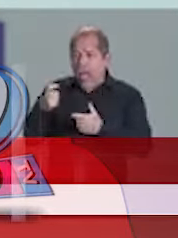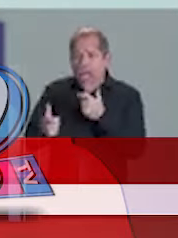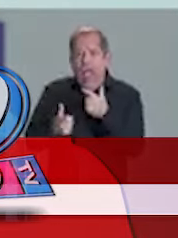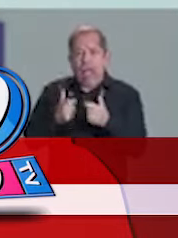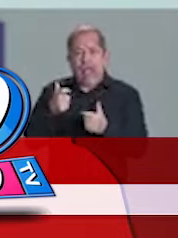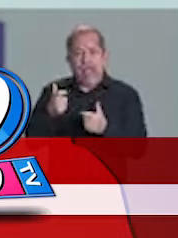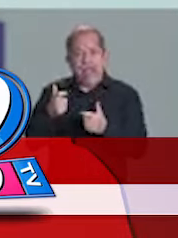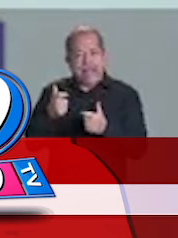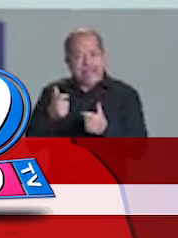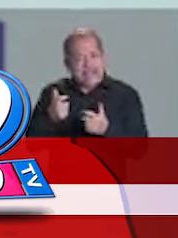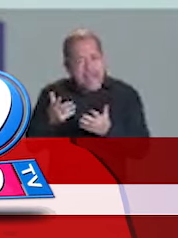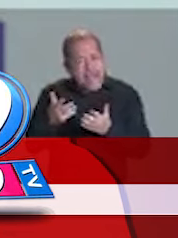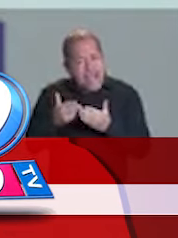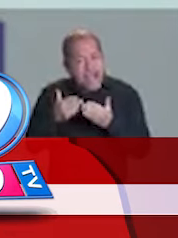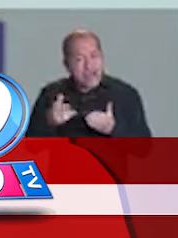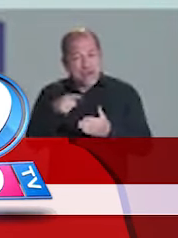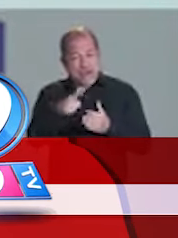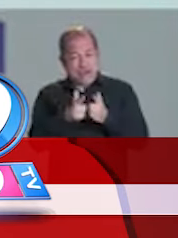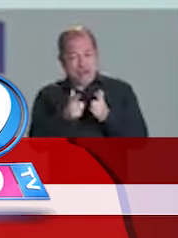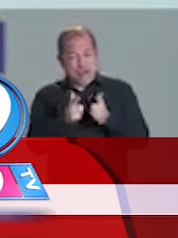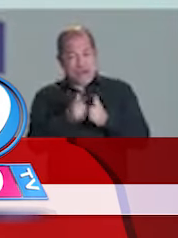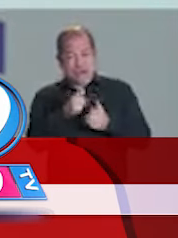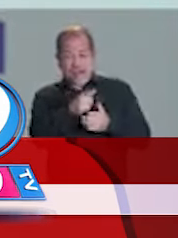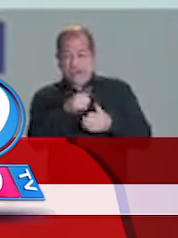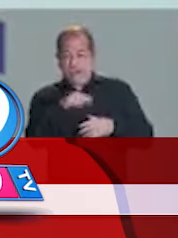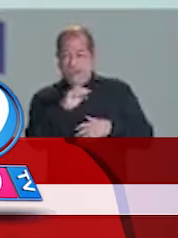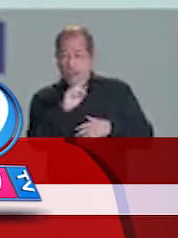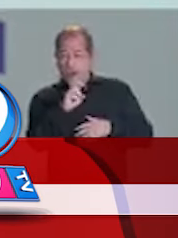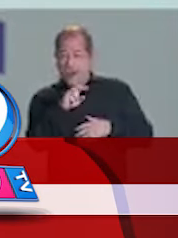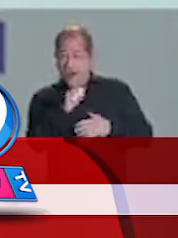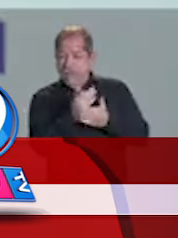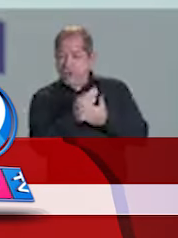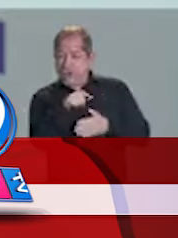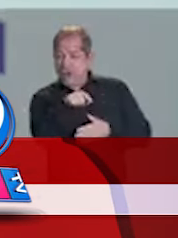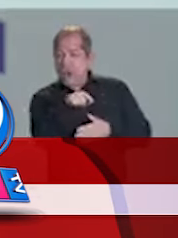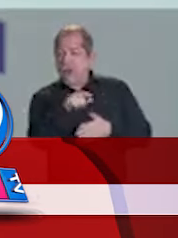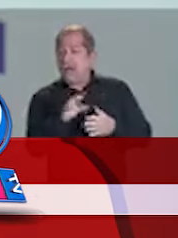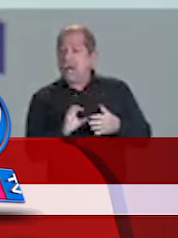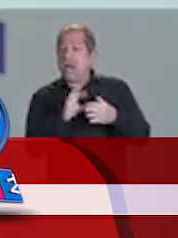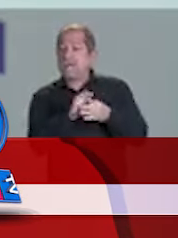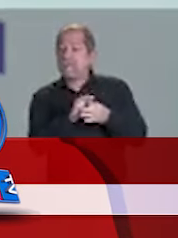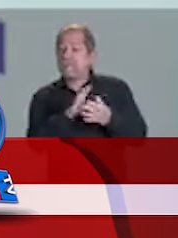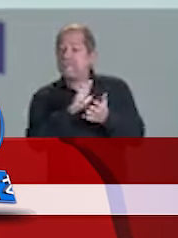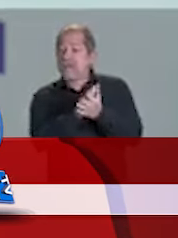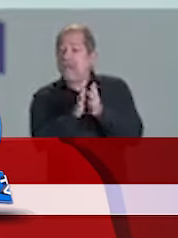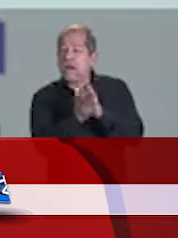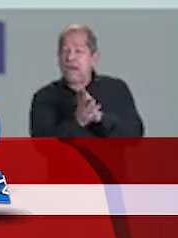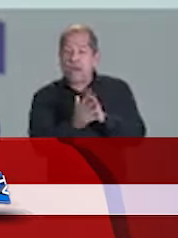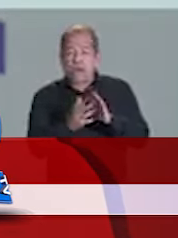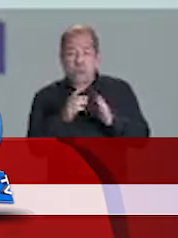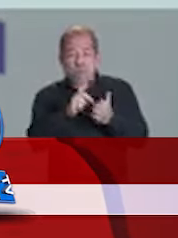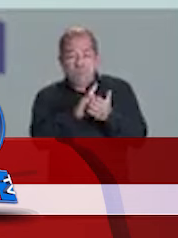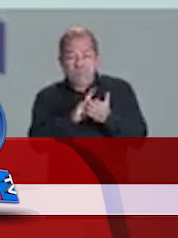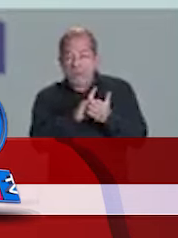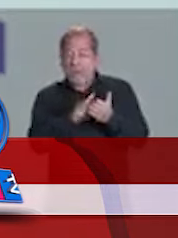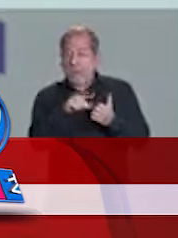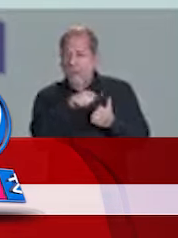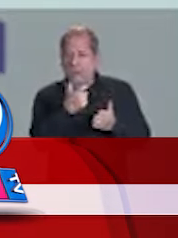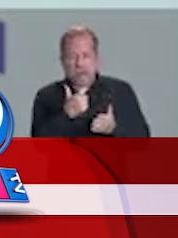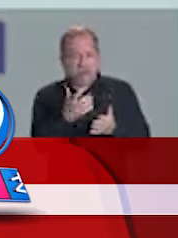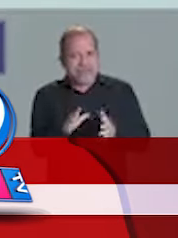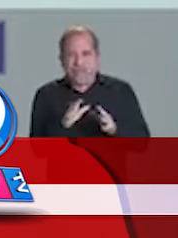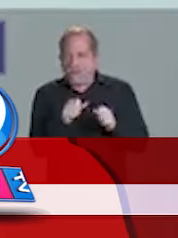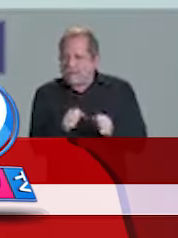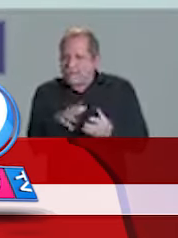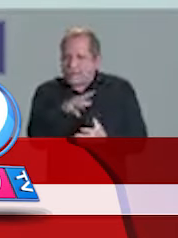cultura política del a país. A ti y a tu familia el dinero no le alcanza. La comida también Javier Garza Ramos. Cara. Especialista y esto tiene en el